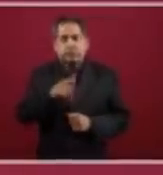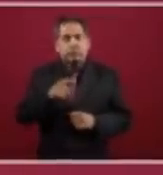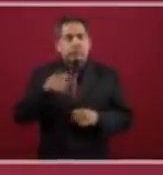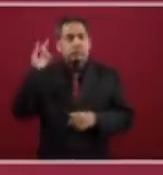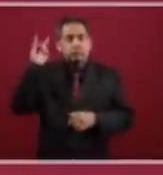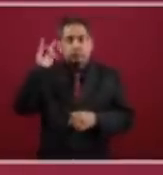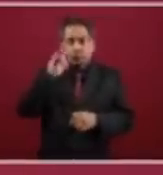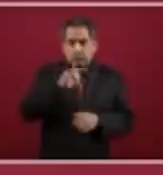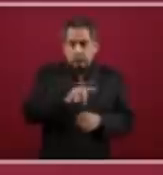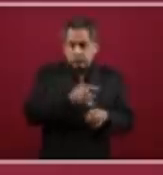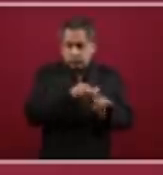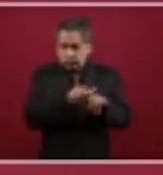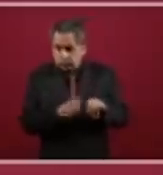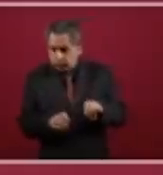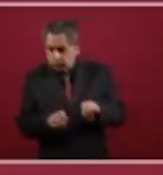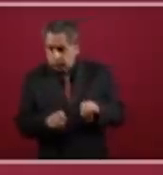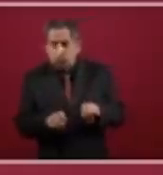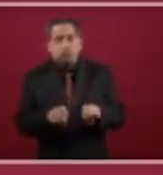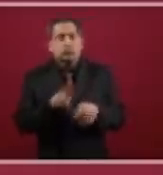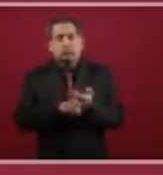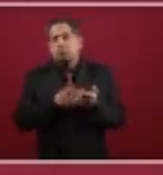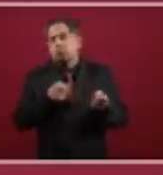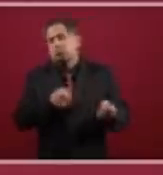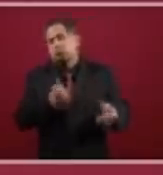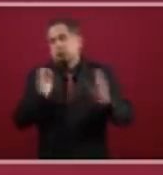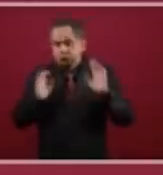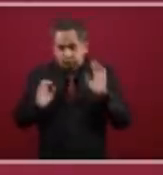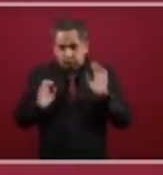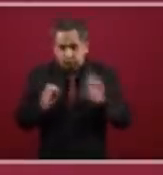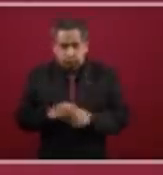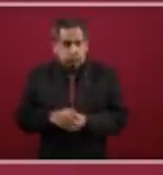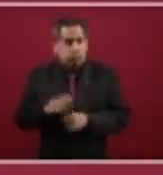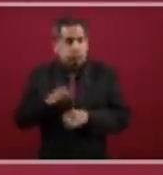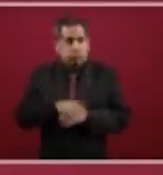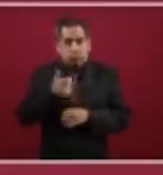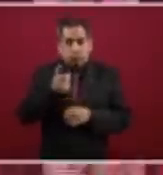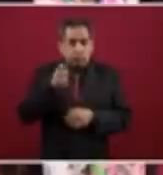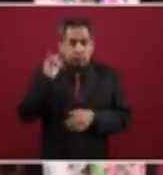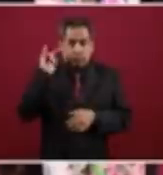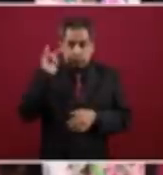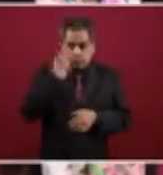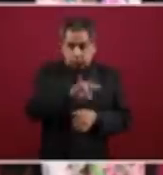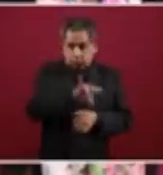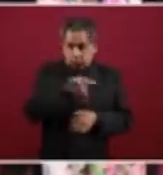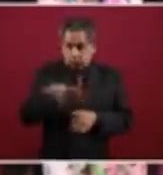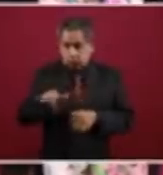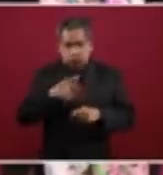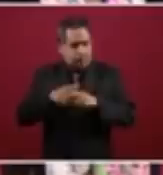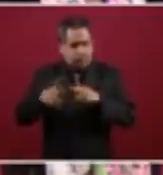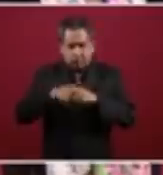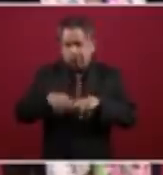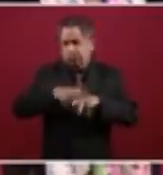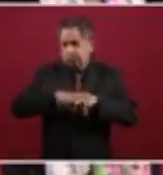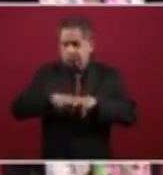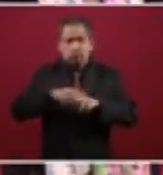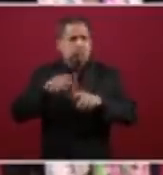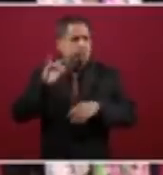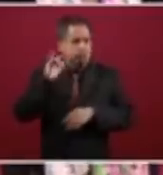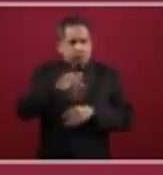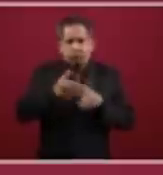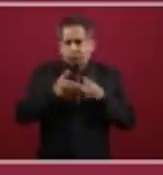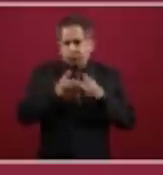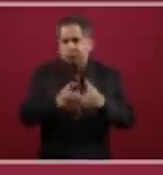avioneta sucedió este hecho, porque el recurso se traslada por todas las vías, por lancha,